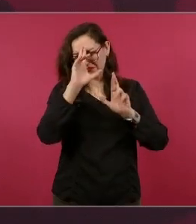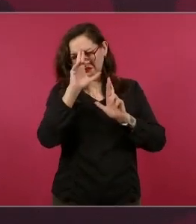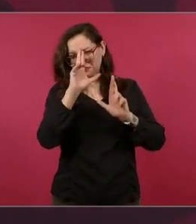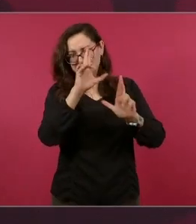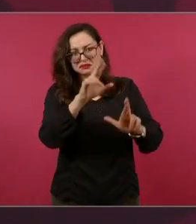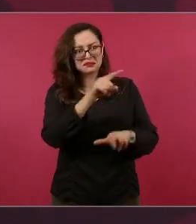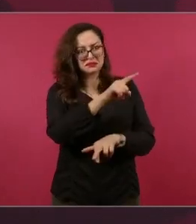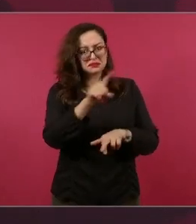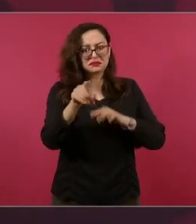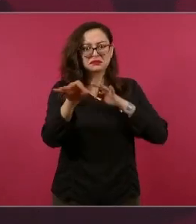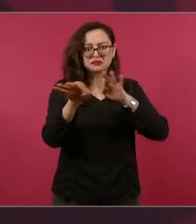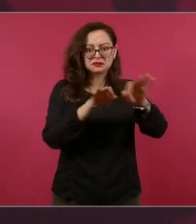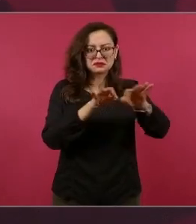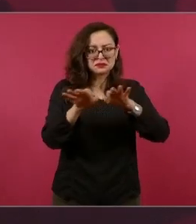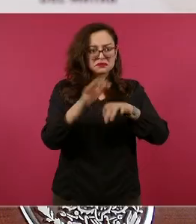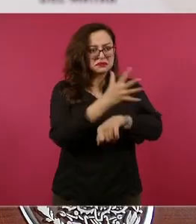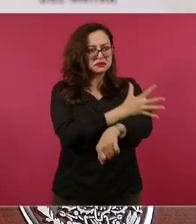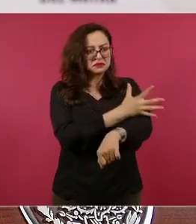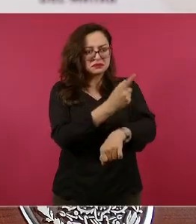respeto.